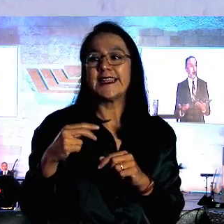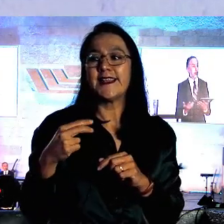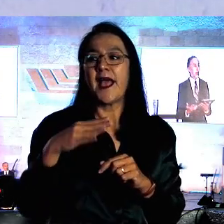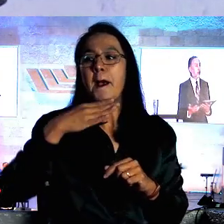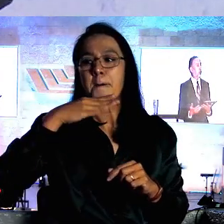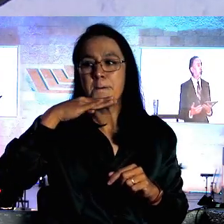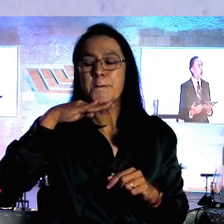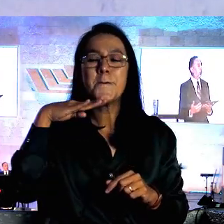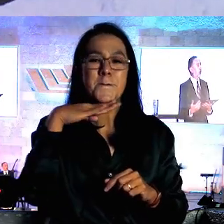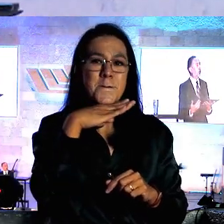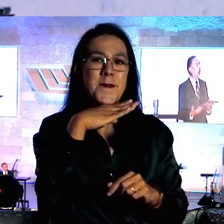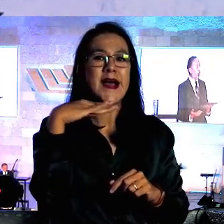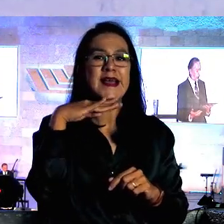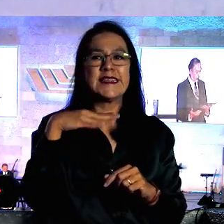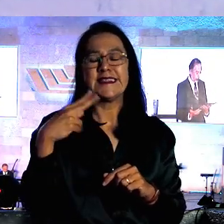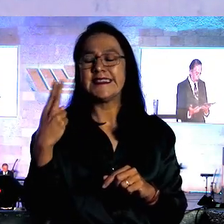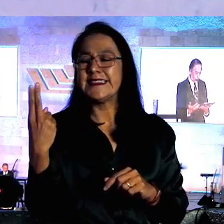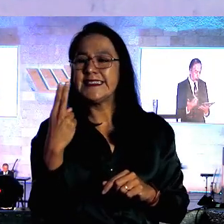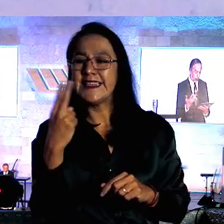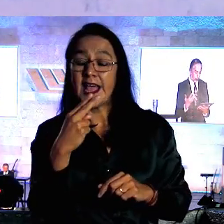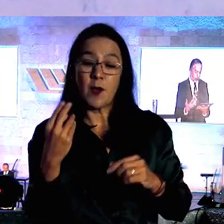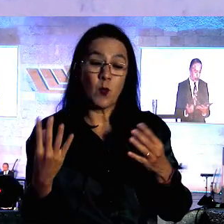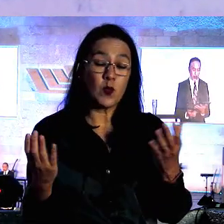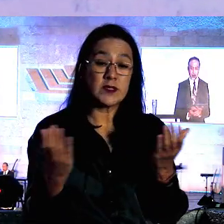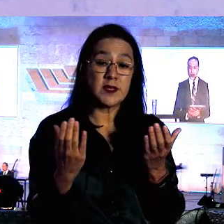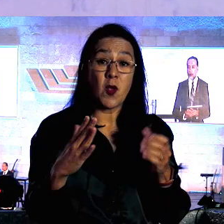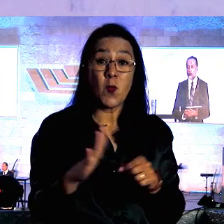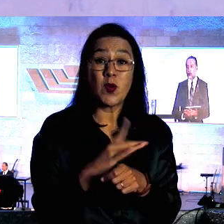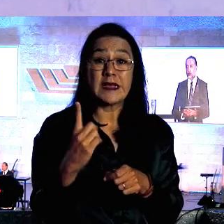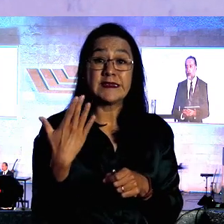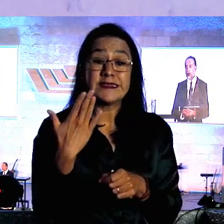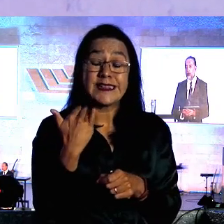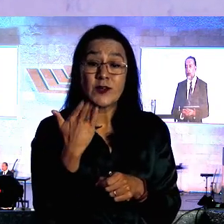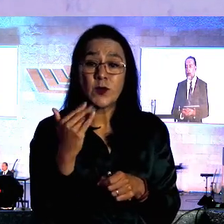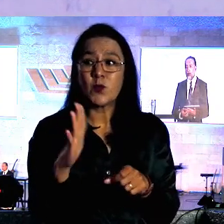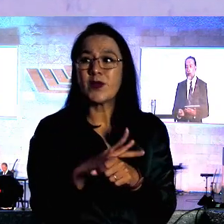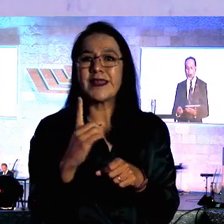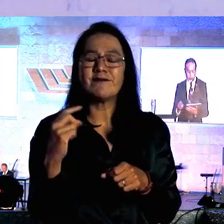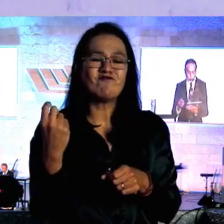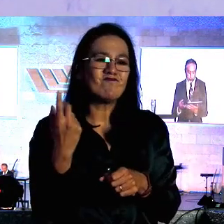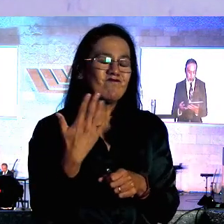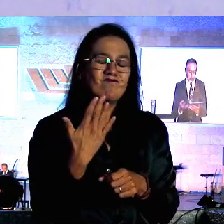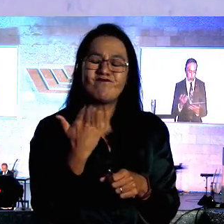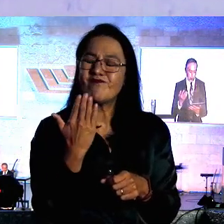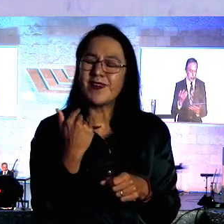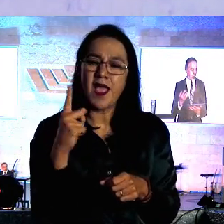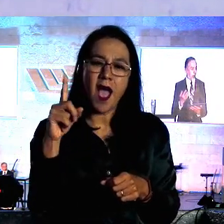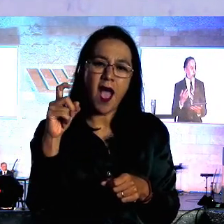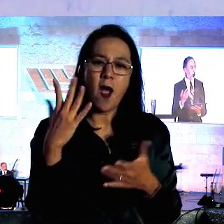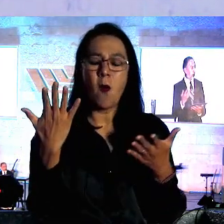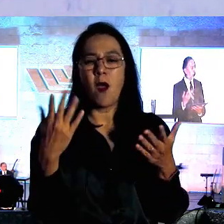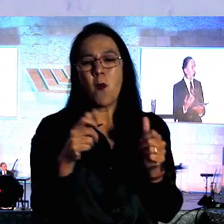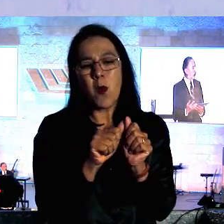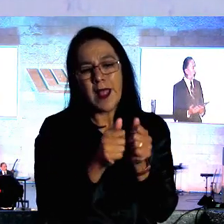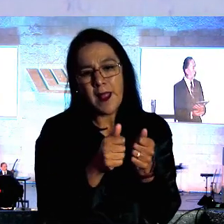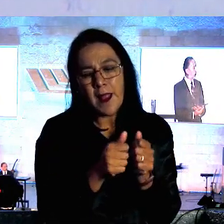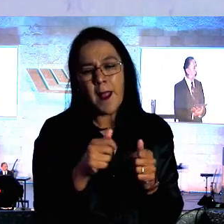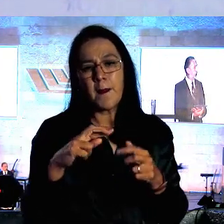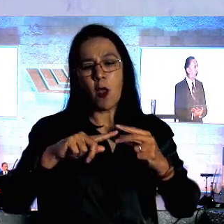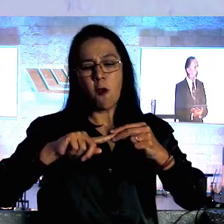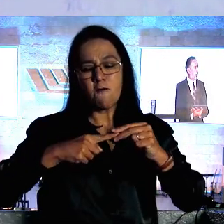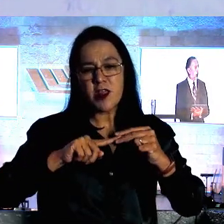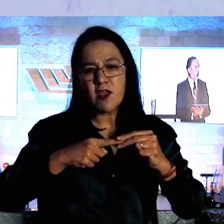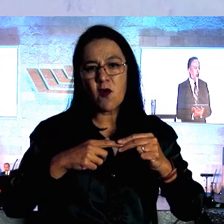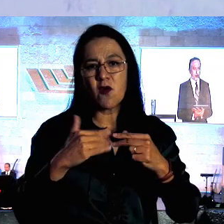no estamos produciendo maíz porque no por las sequías que tenemos. Hay problemas con el trigo, hay problemas con el frijol.